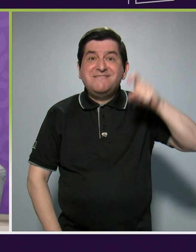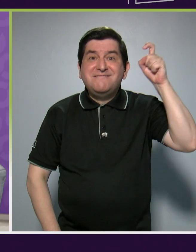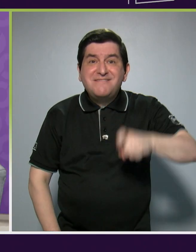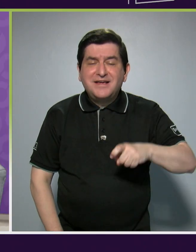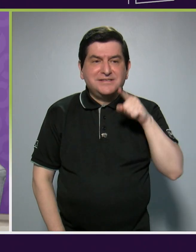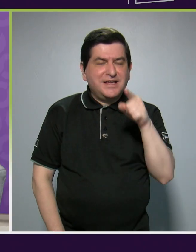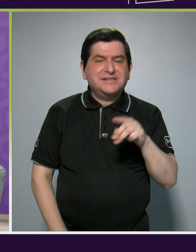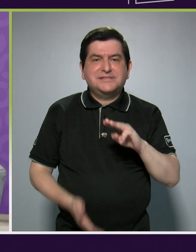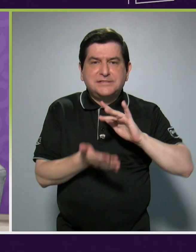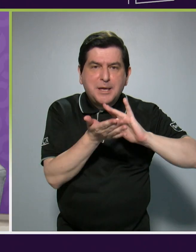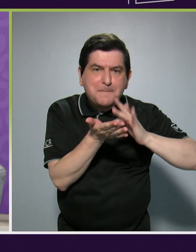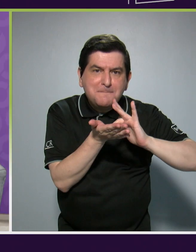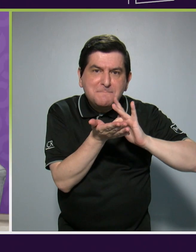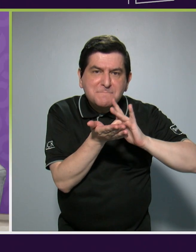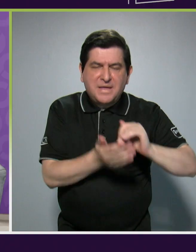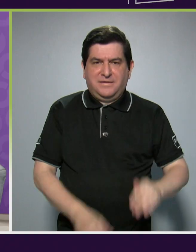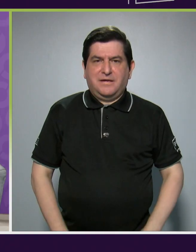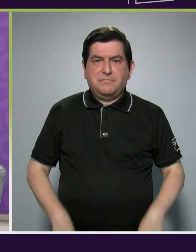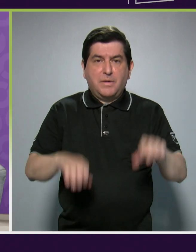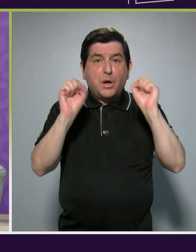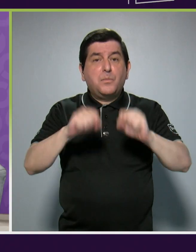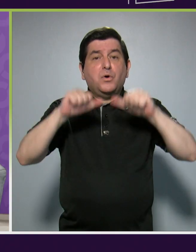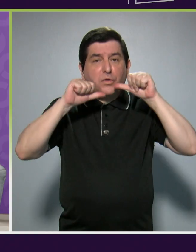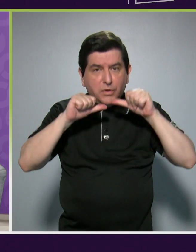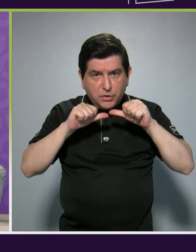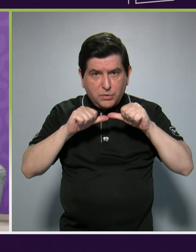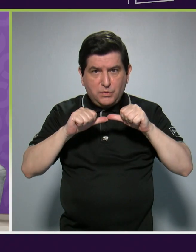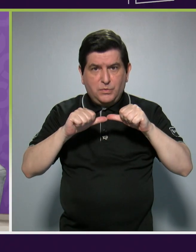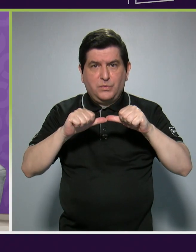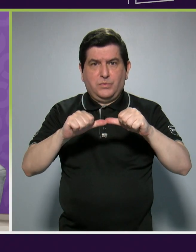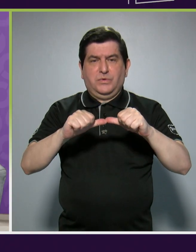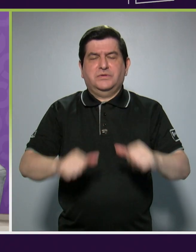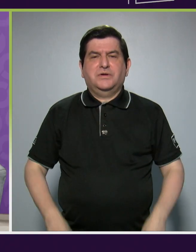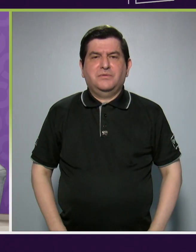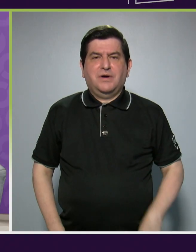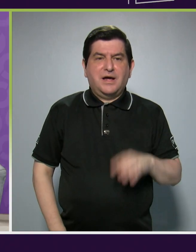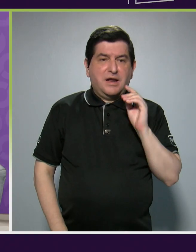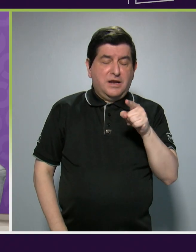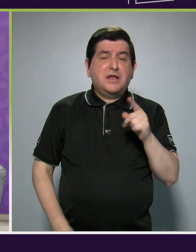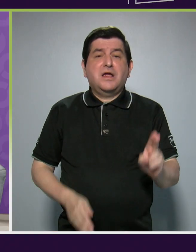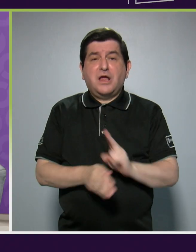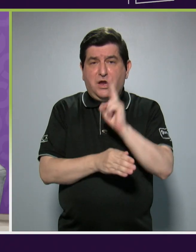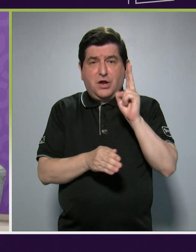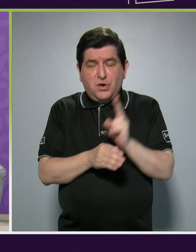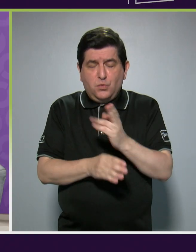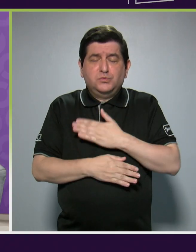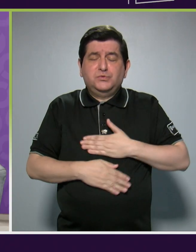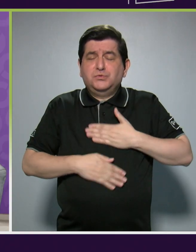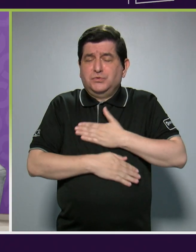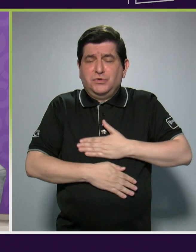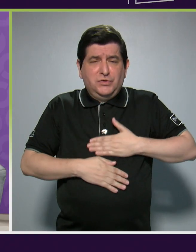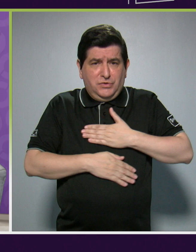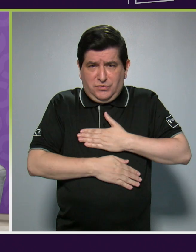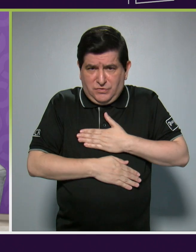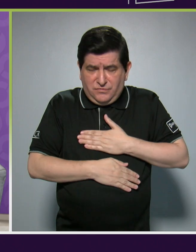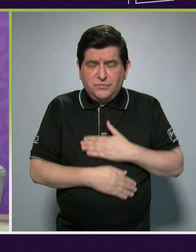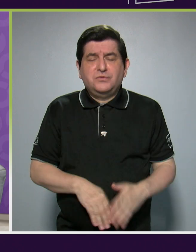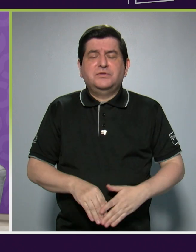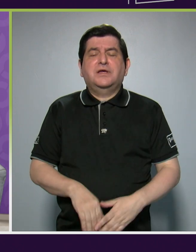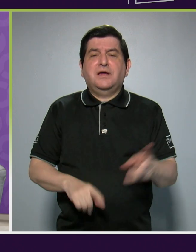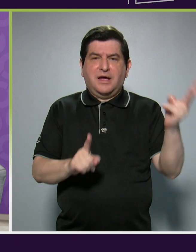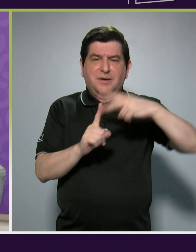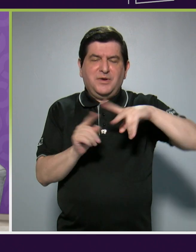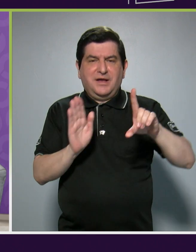de ese medicamento para poder hacer uso o disfrutar también o ejercer su derecho a